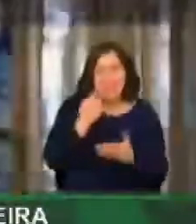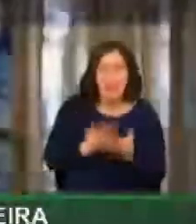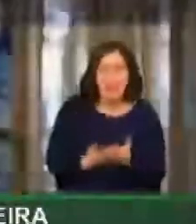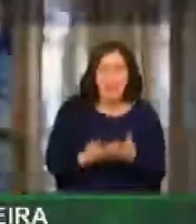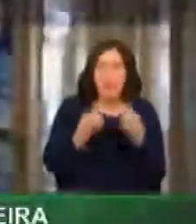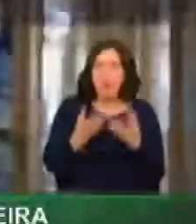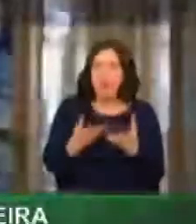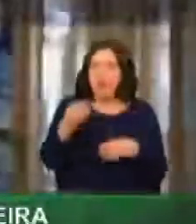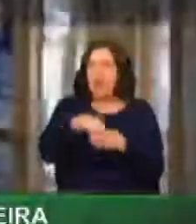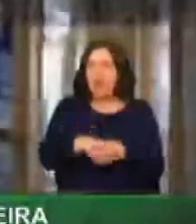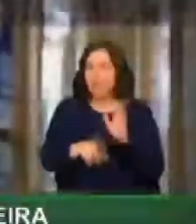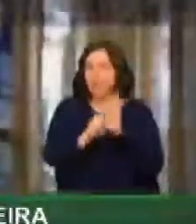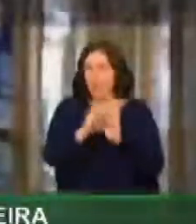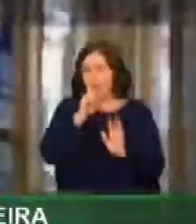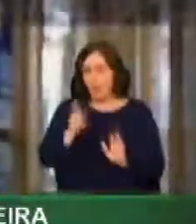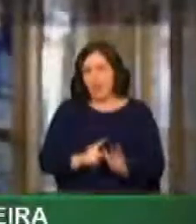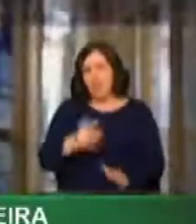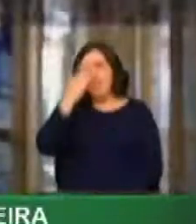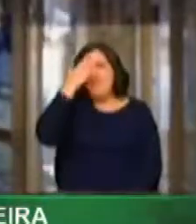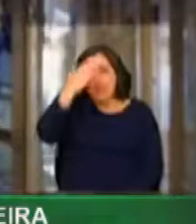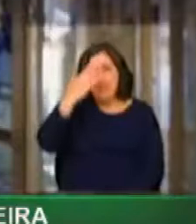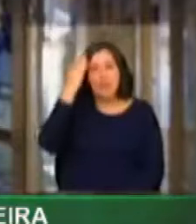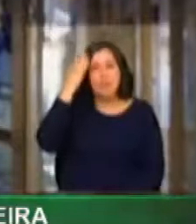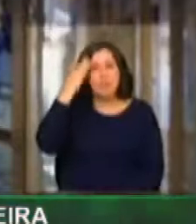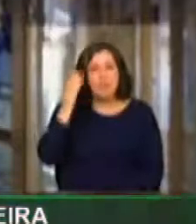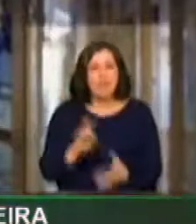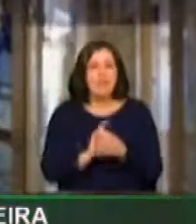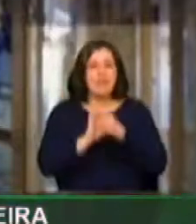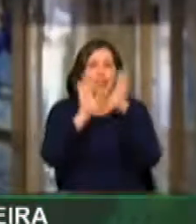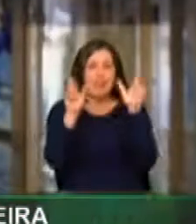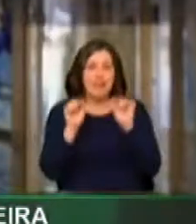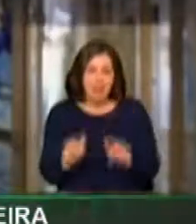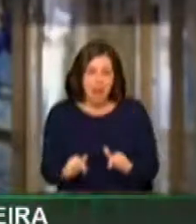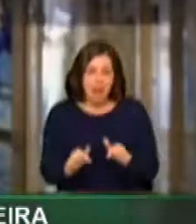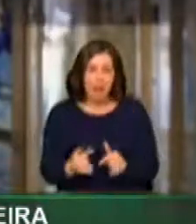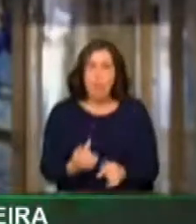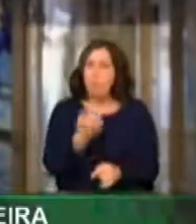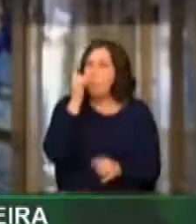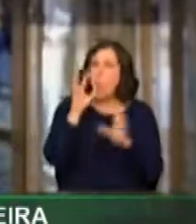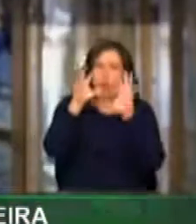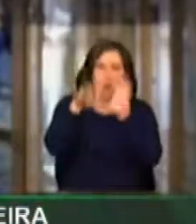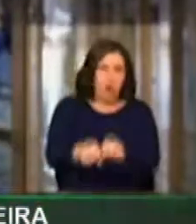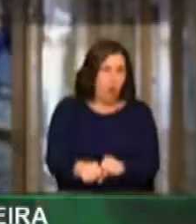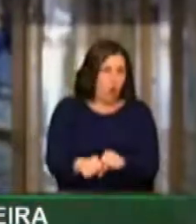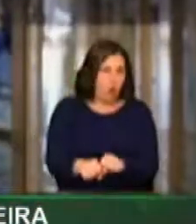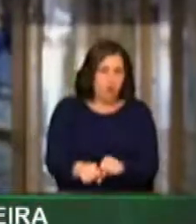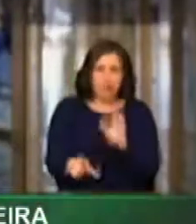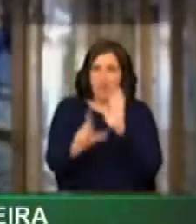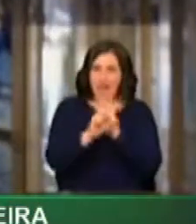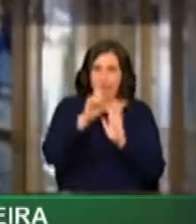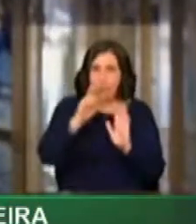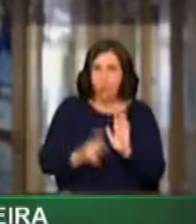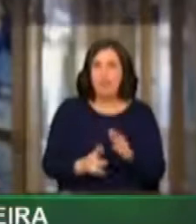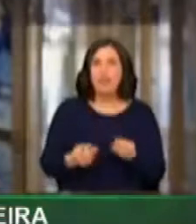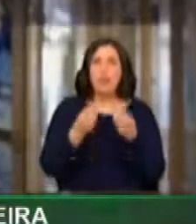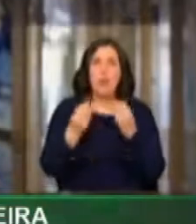Amplio, la oposición, sabe y lo tiene más que claro, al igual que la población en general, que uno de los grandes logros de la ley de urgente consideración